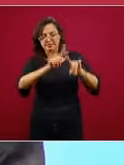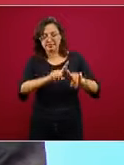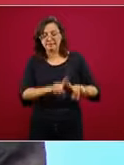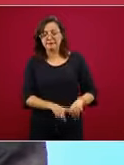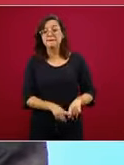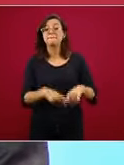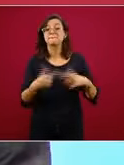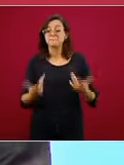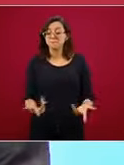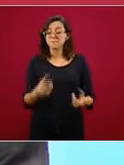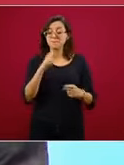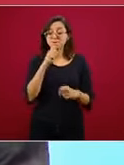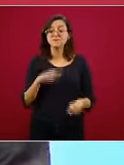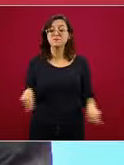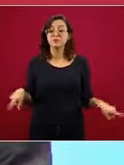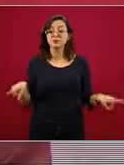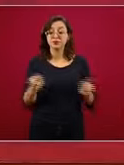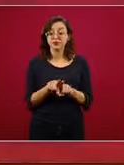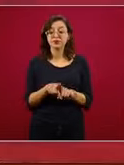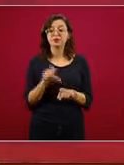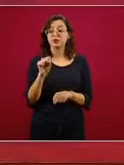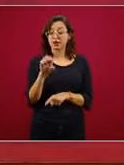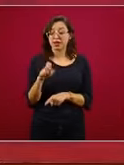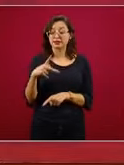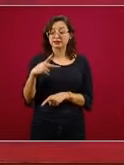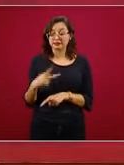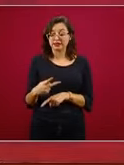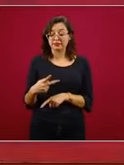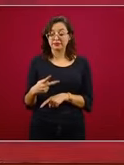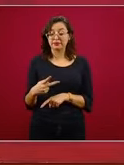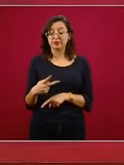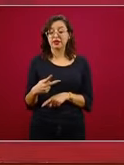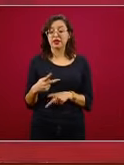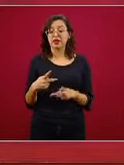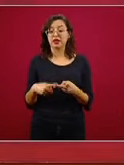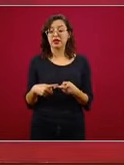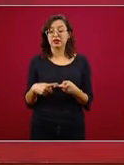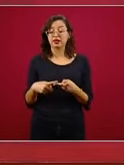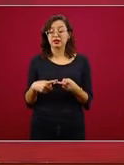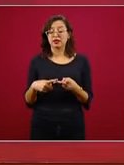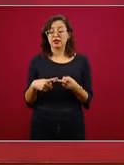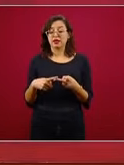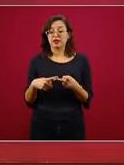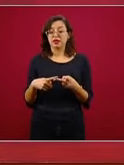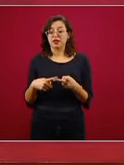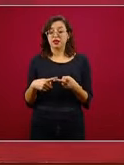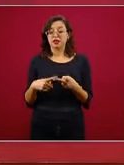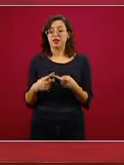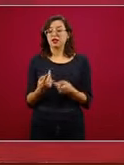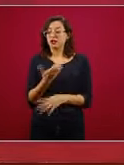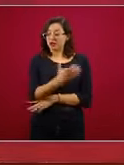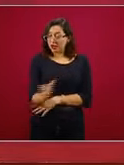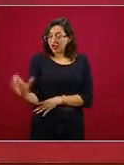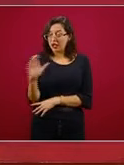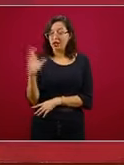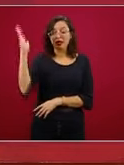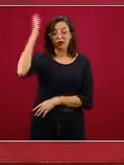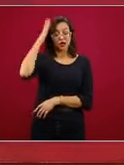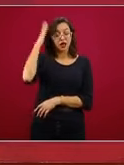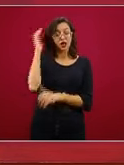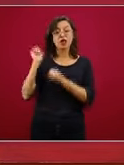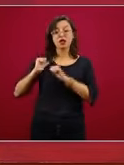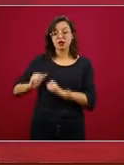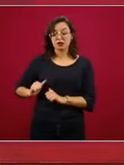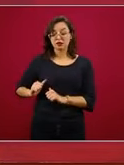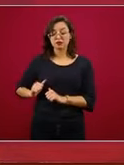También esta colaboración involucra a la SEP, esta colaboración involucra a los núcleos agrarios y la